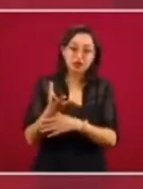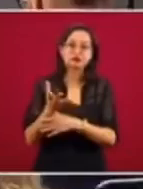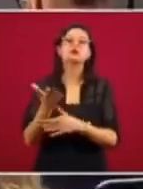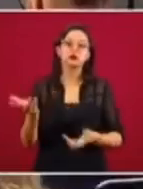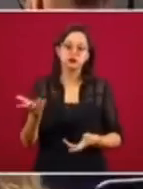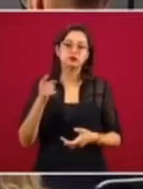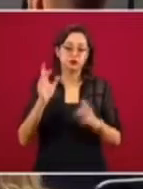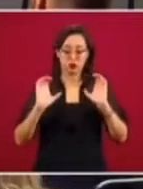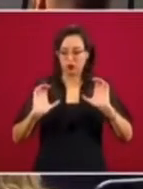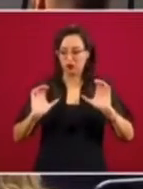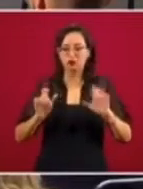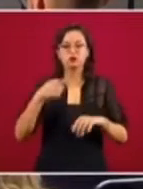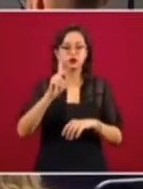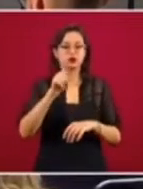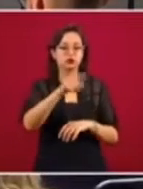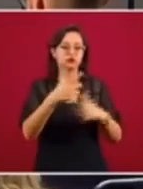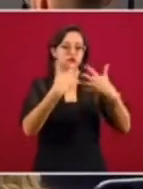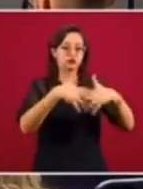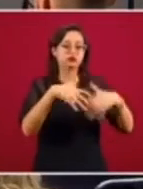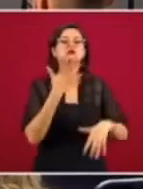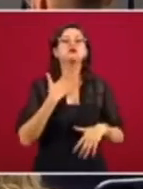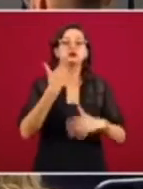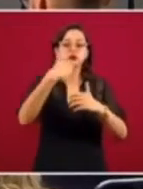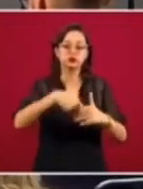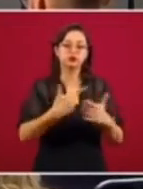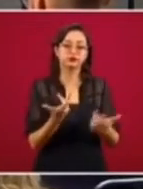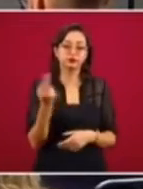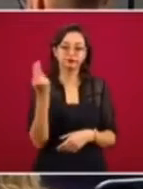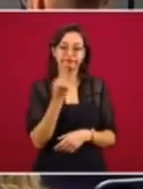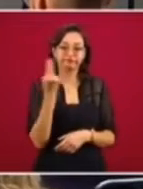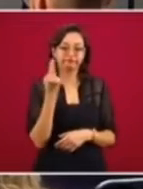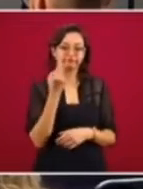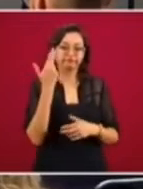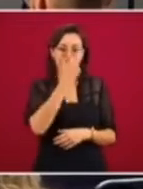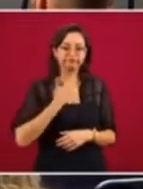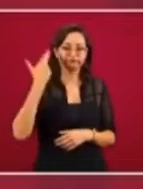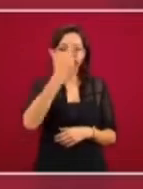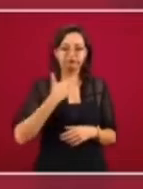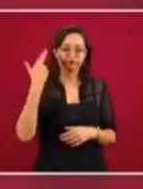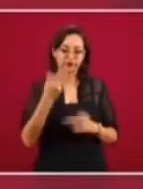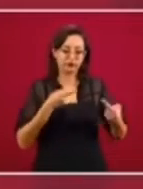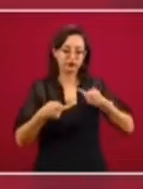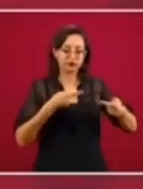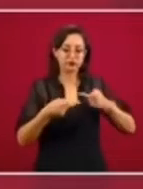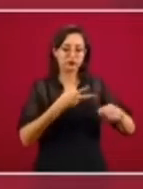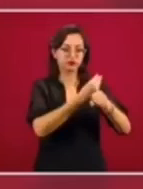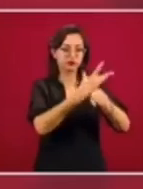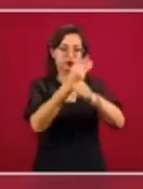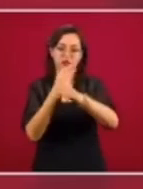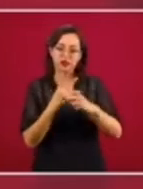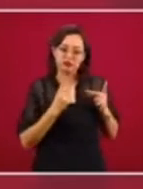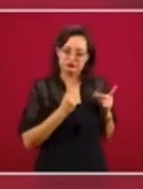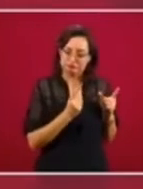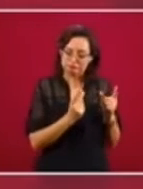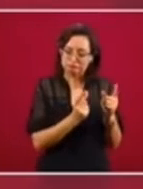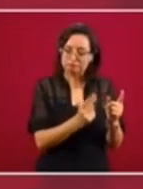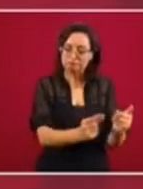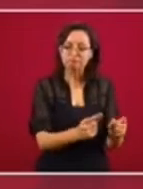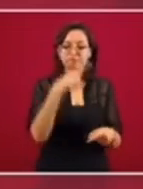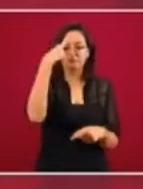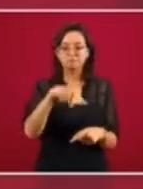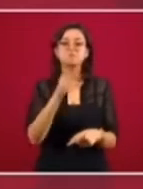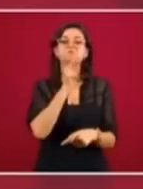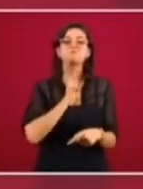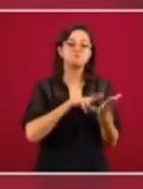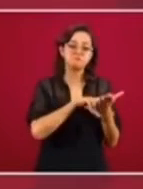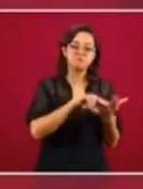las refinerías, porque necesitamos adelantar los planes de rehabilitación de las refinerías para